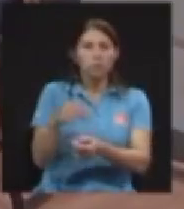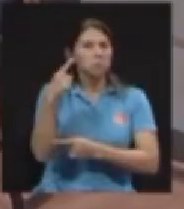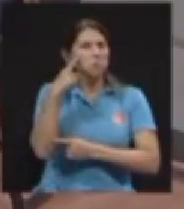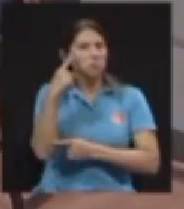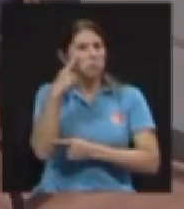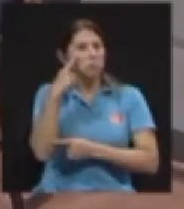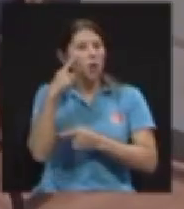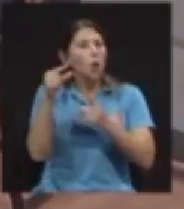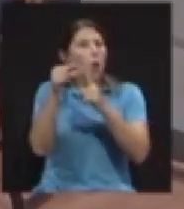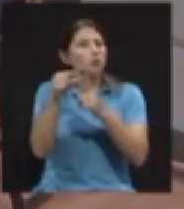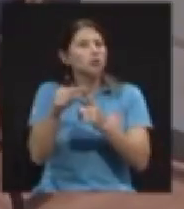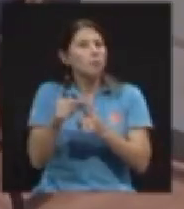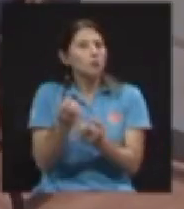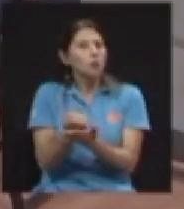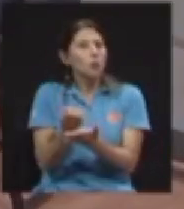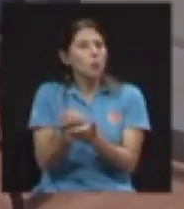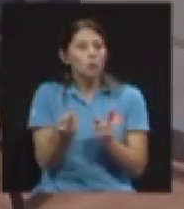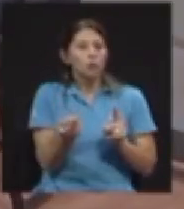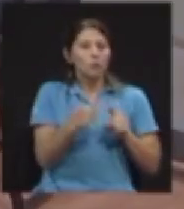Qué interesante.